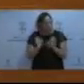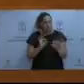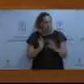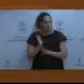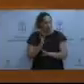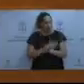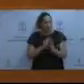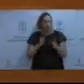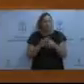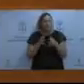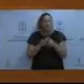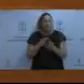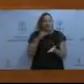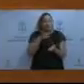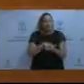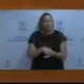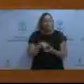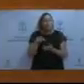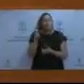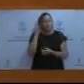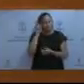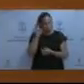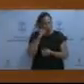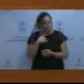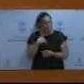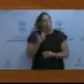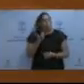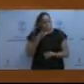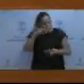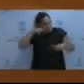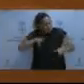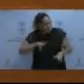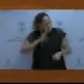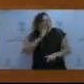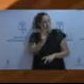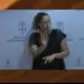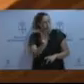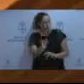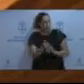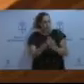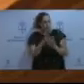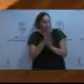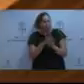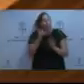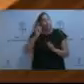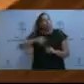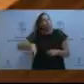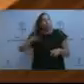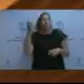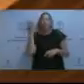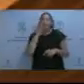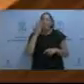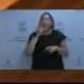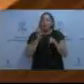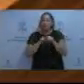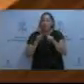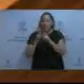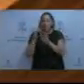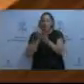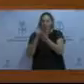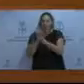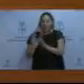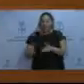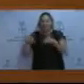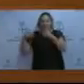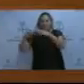infraestructuras educativas. Le reconocí lo bueno, ¿por qué no lo voy a hacer? Pero hablemos también de los barracones. No lo quiso usted centrar en ello. ¿Qué sucede en la